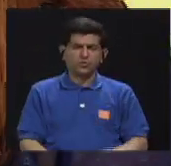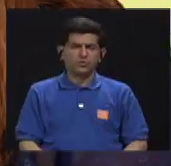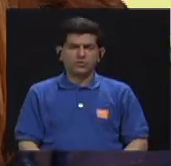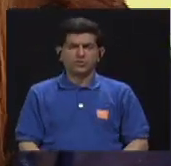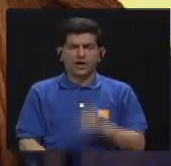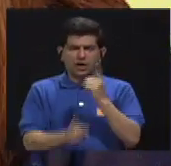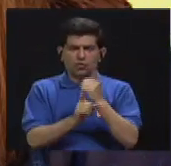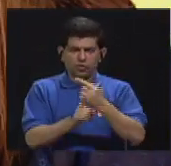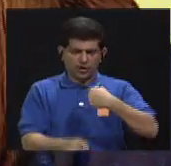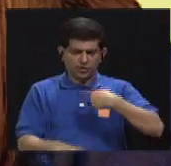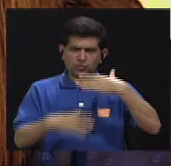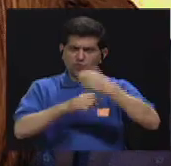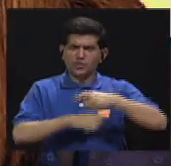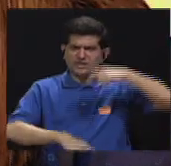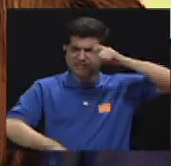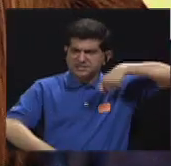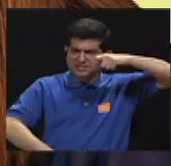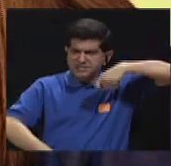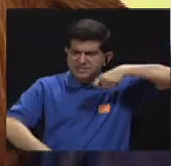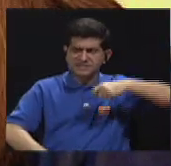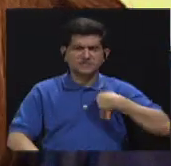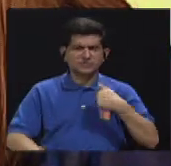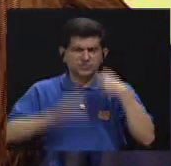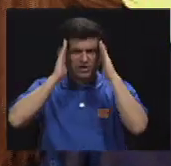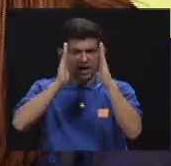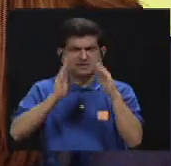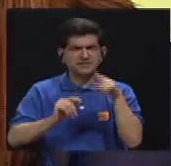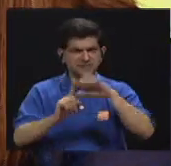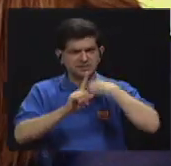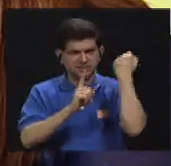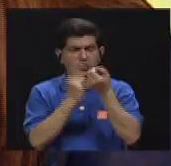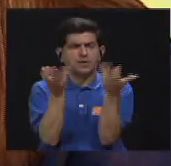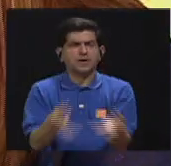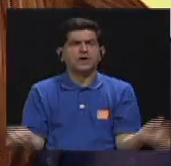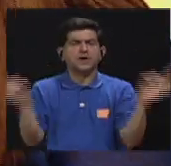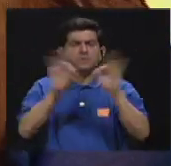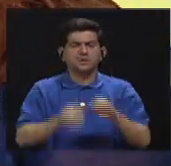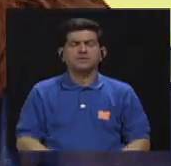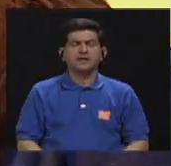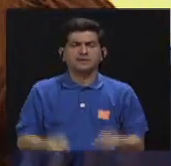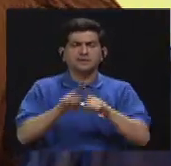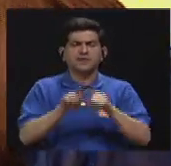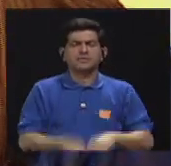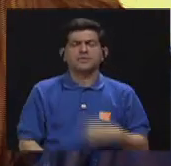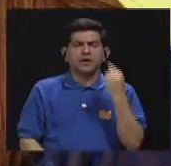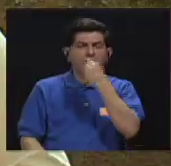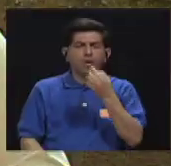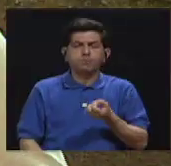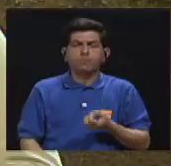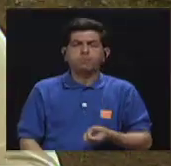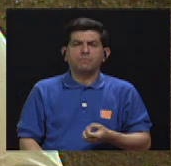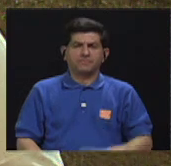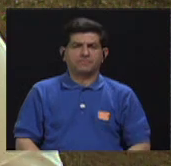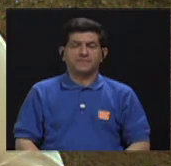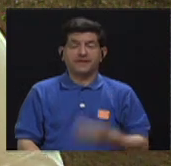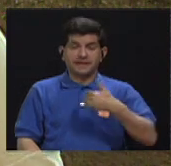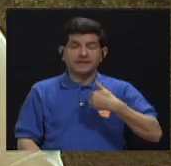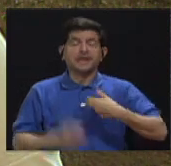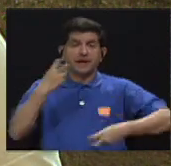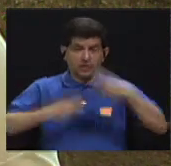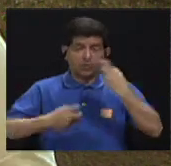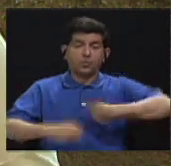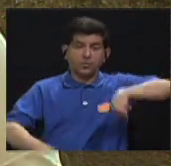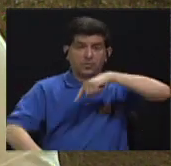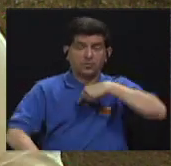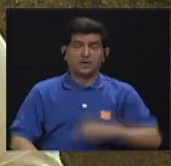buen cepillado el que tenemos? Y yo quisiera como detenerme en esto, ¿verdad?, en la importancia de ese enjuague y el cepillado. A nosotros realmente tenemos un problema,